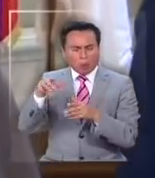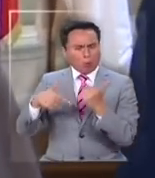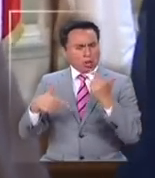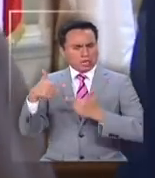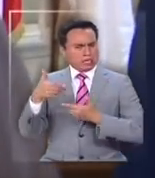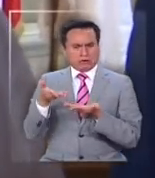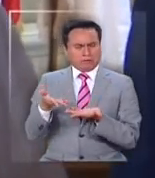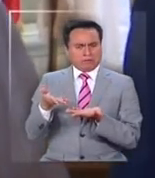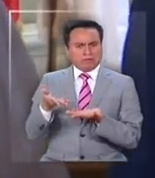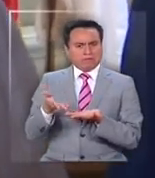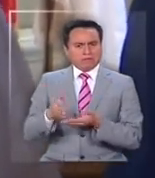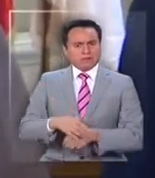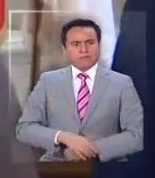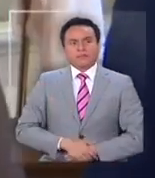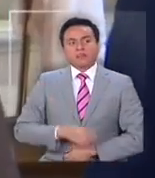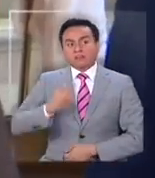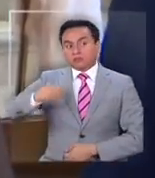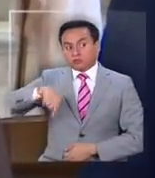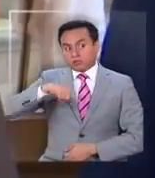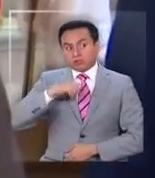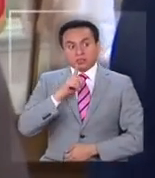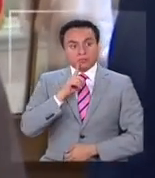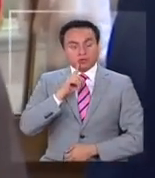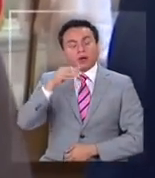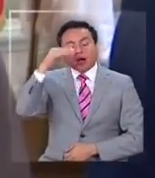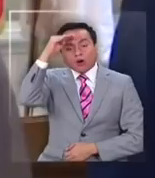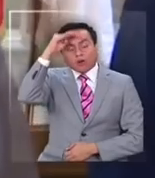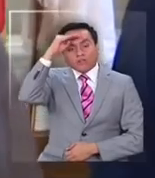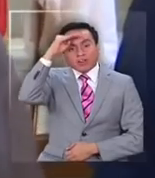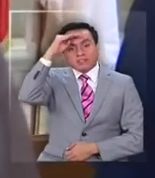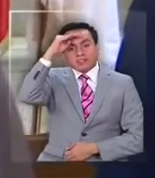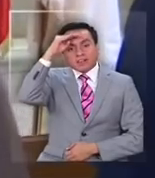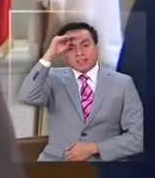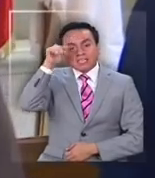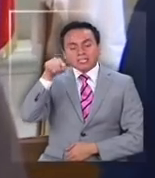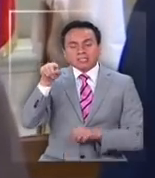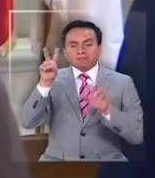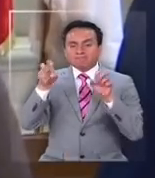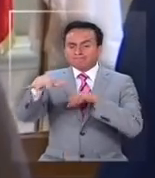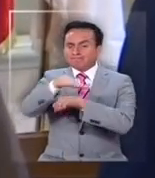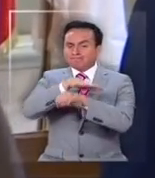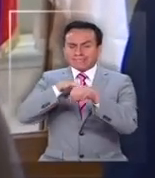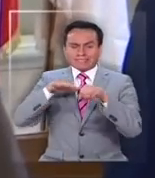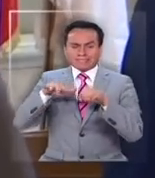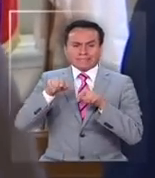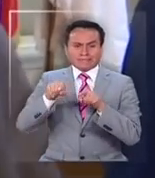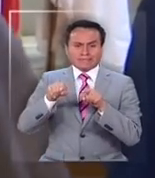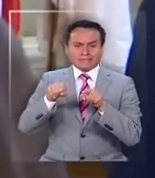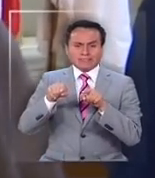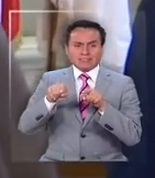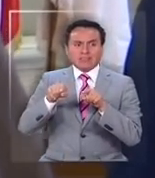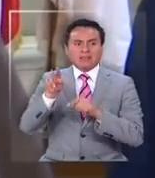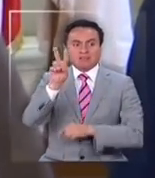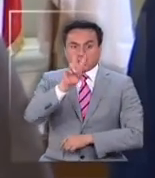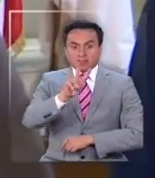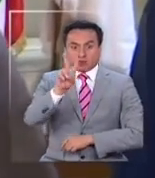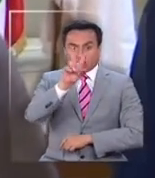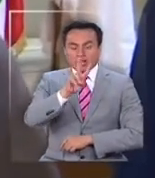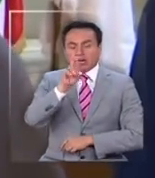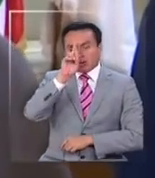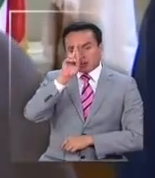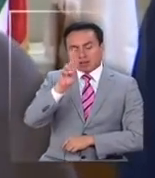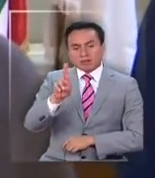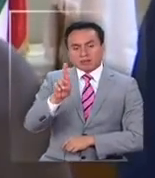político. Tenemos también la confianza de que en estas condiciones Venezuela va a